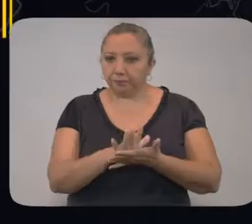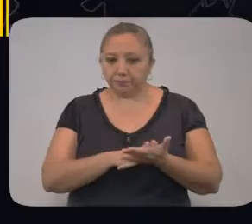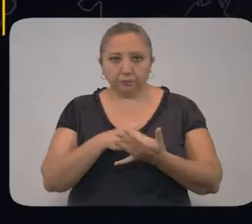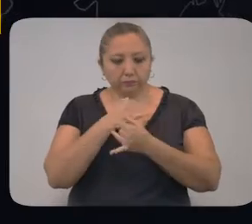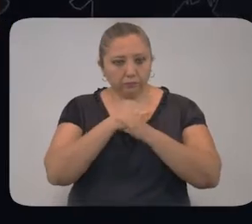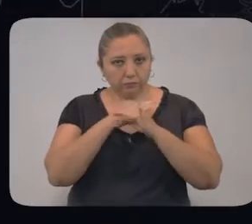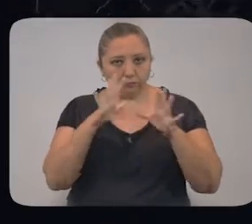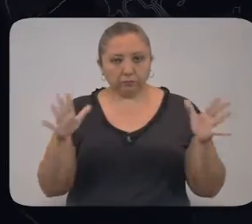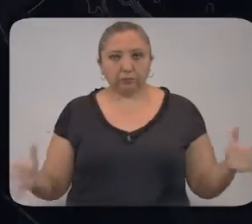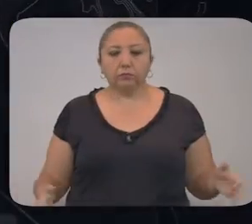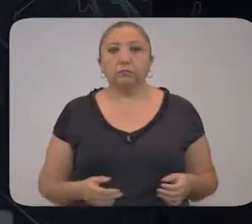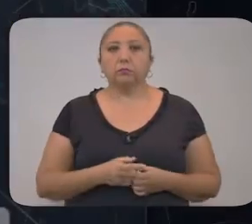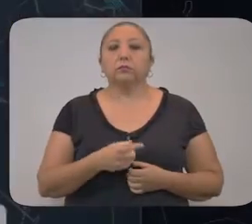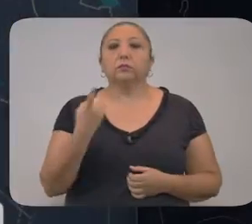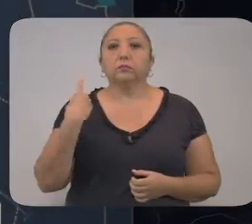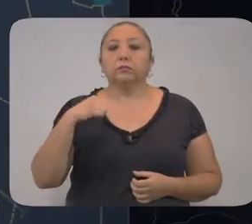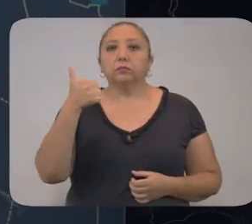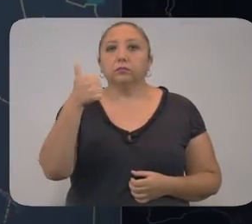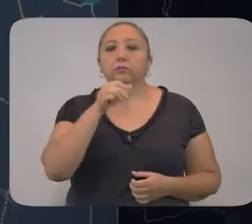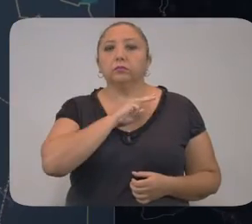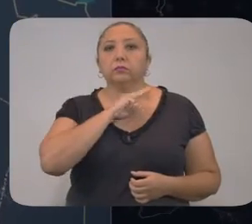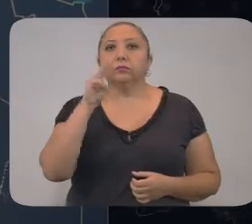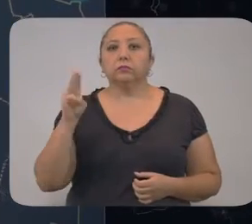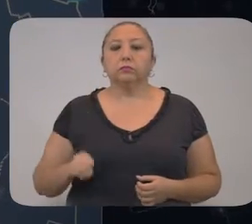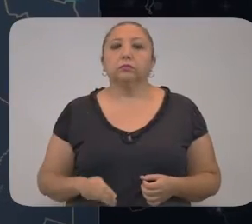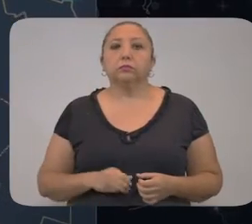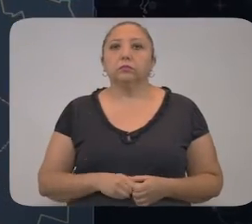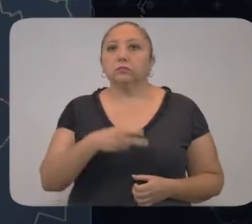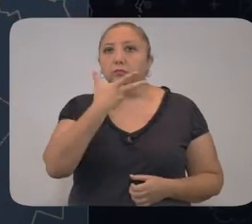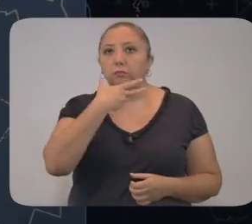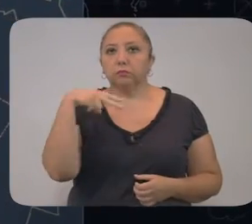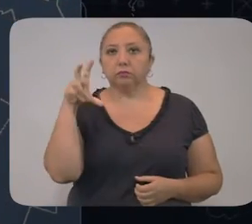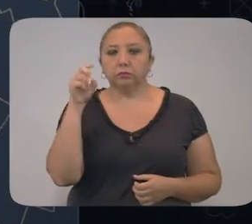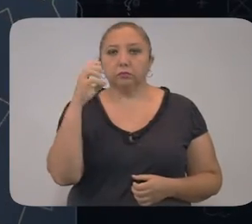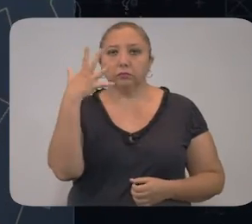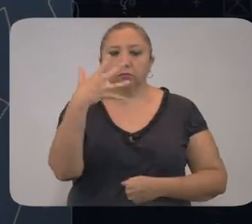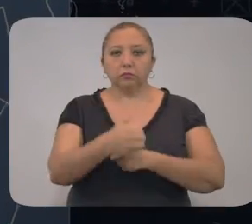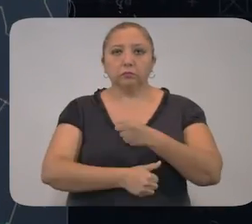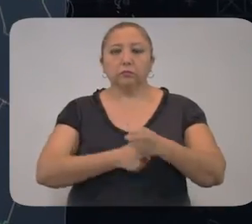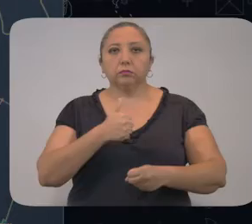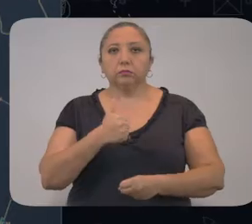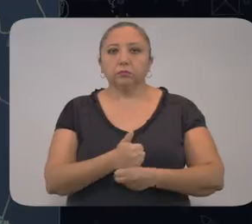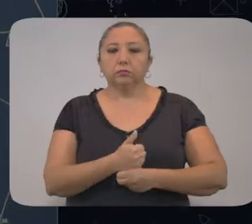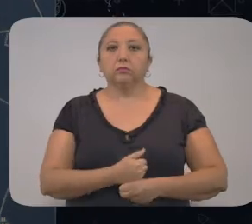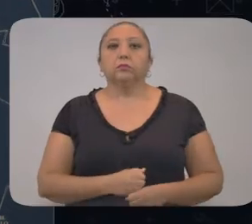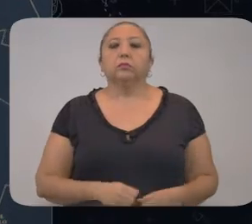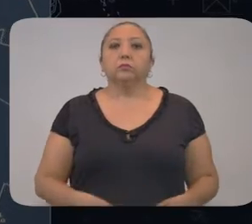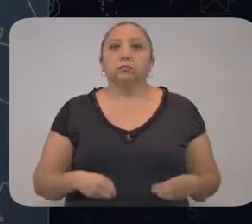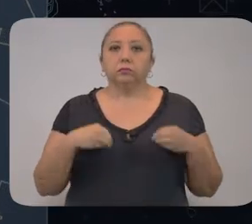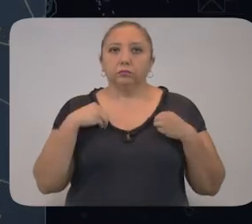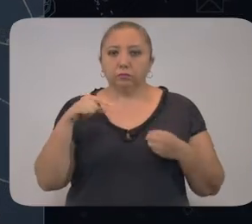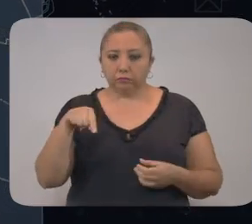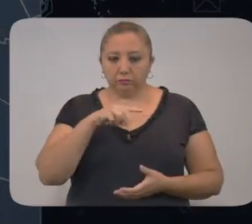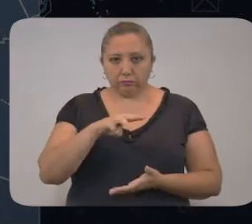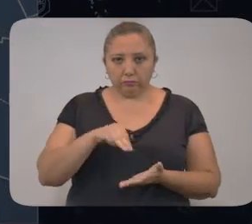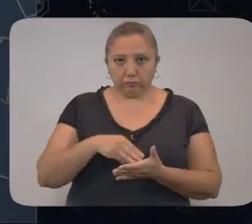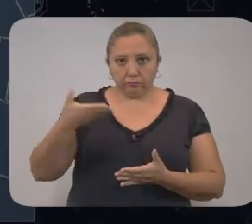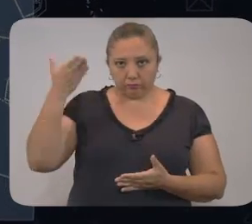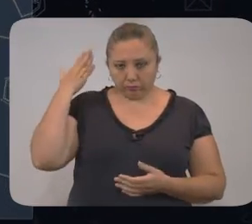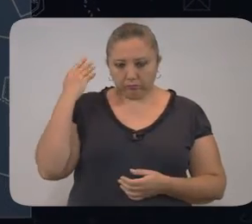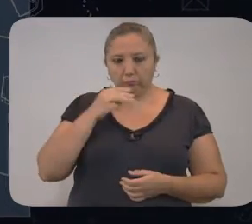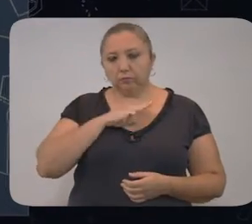Lamentablemente, en este parte médico informamos de 6 fallecimientos. Hombre de 35 años de edad, originario y residente de Mérida,